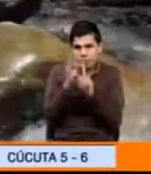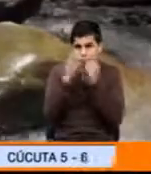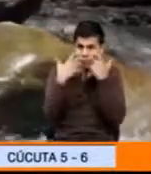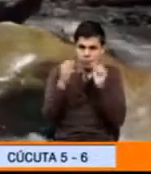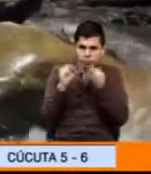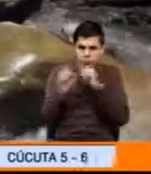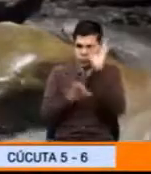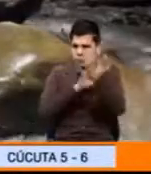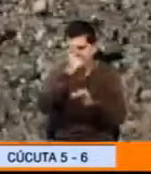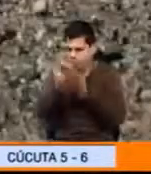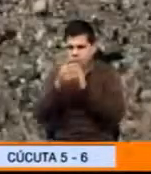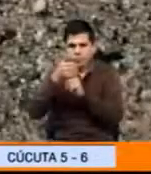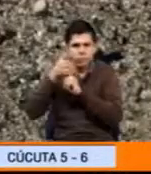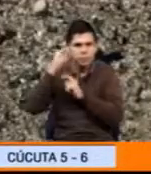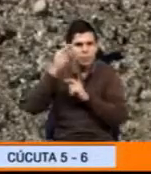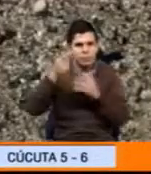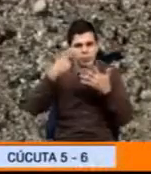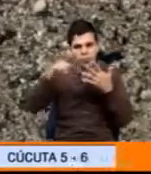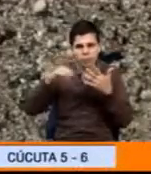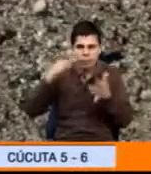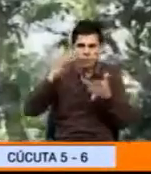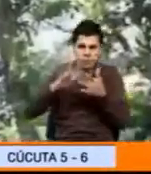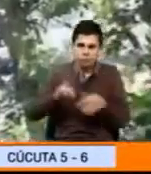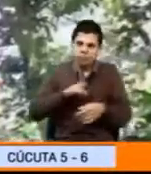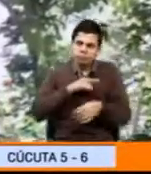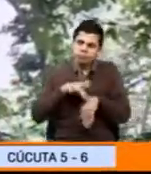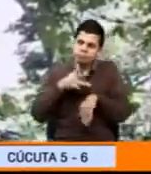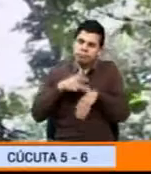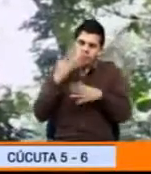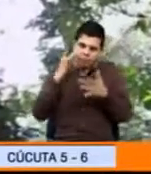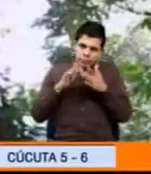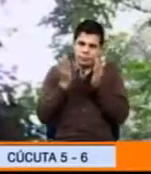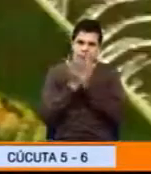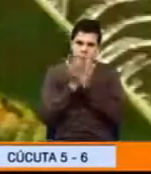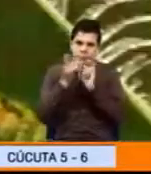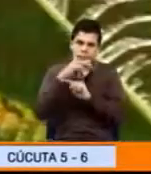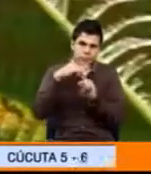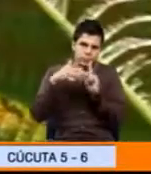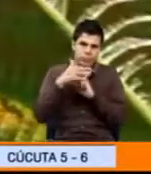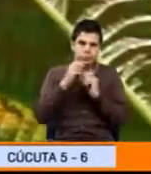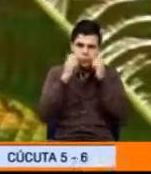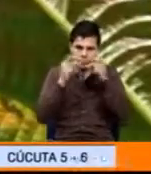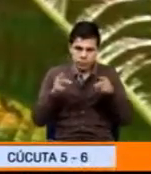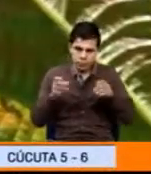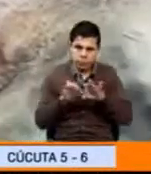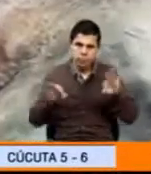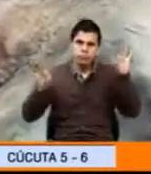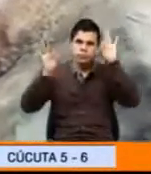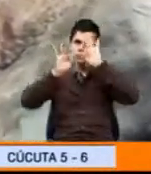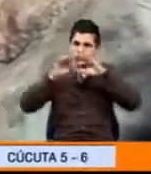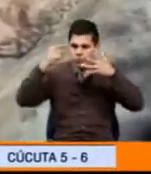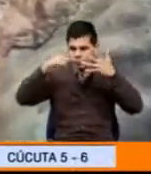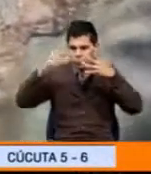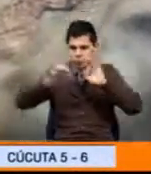lleva a protegerla, siendo espacios idóneos para la sensibilización y la educación ambiental de la población, de suma importancia para la